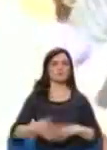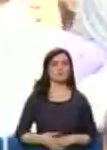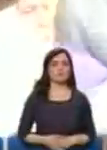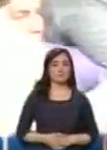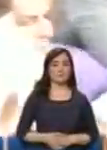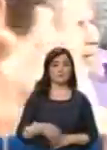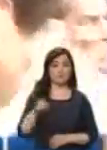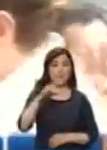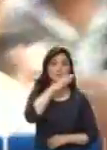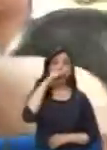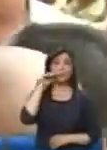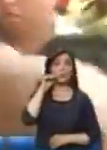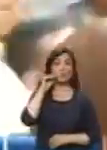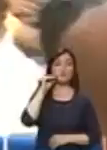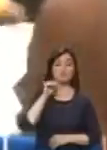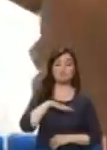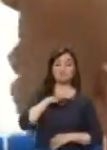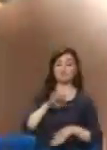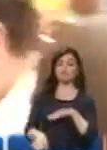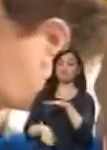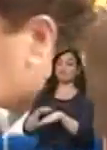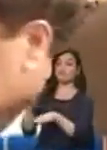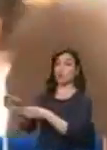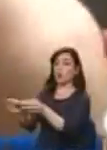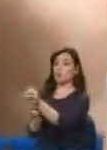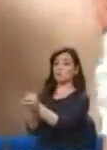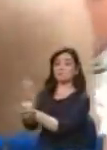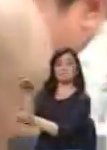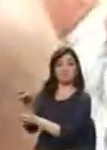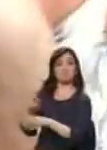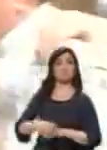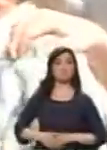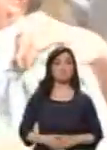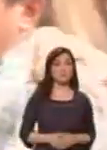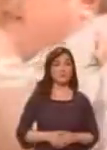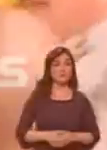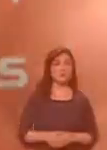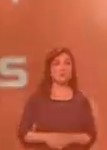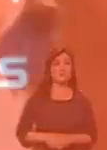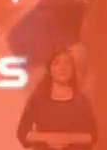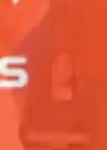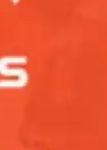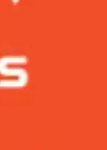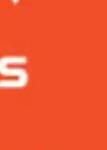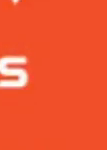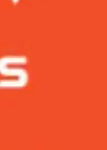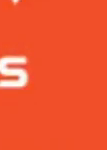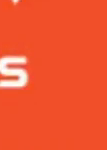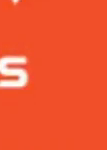Sí, Nebot volvió a su oficina para despachar. Luis Antonio Ruiz, 24 horas.